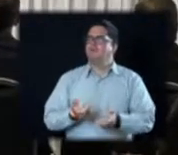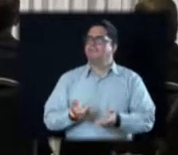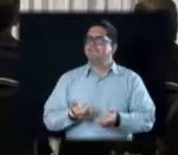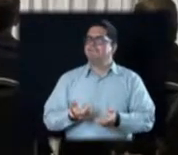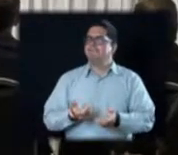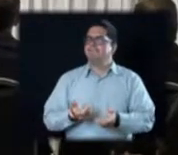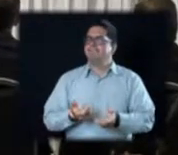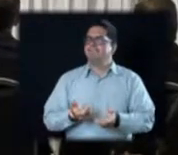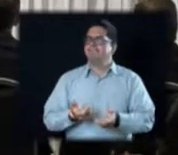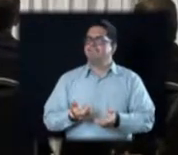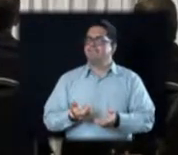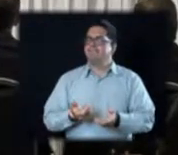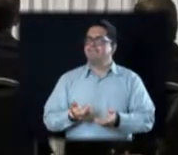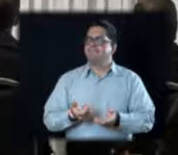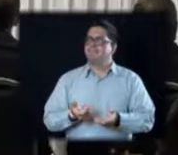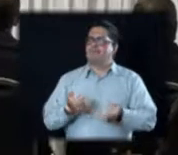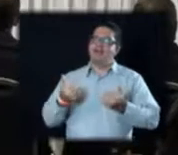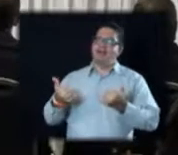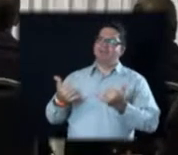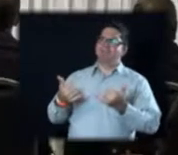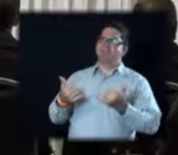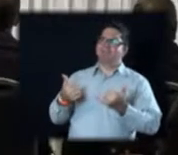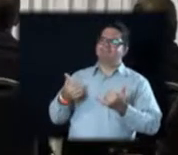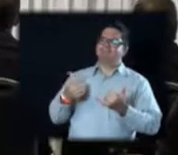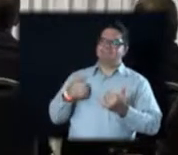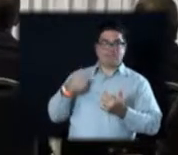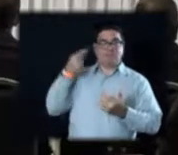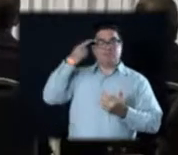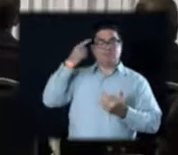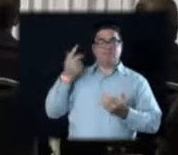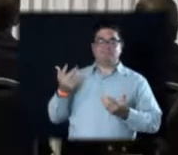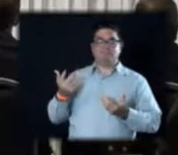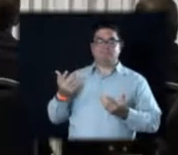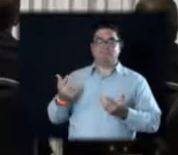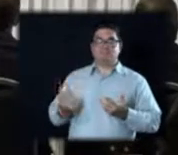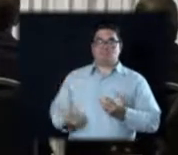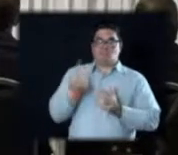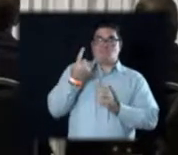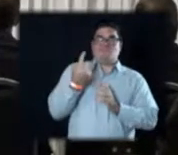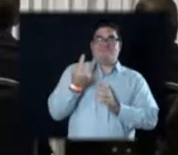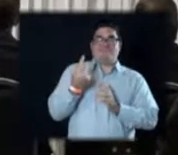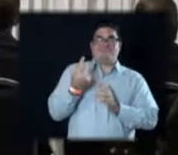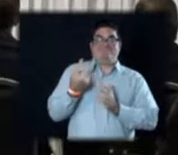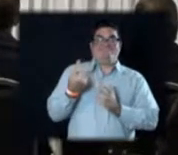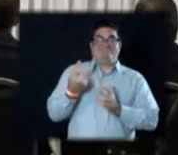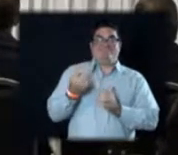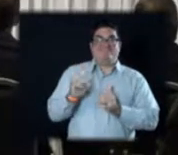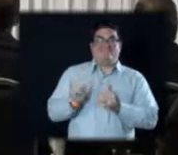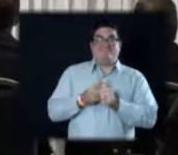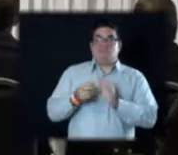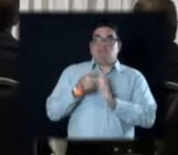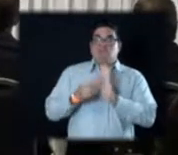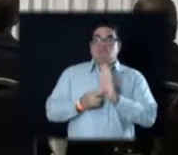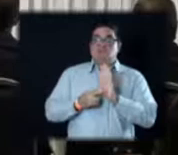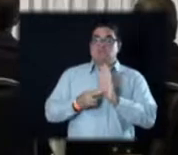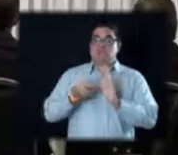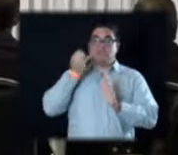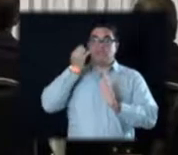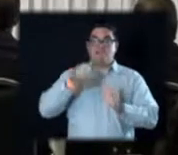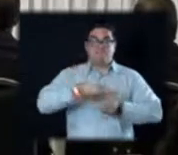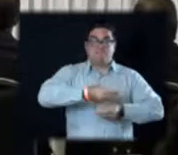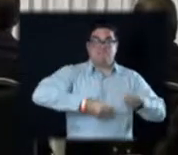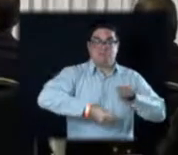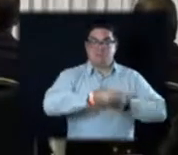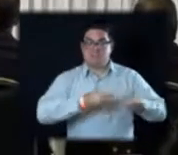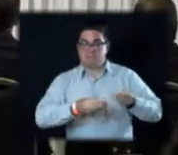alguna adjudicación de fondos. Vamos a correrlo separadamente. Una de las primeras reglas en el procedimiento